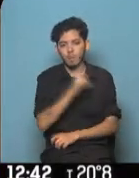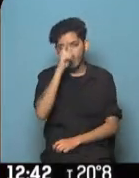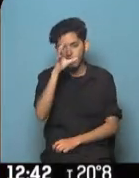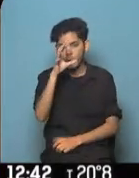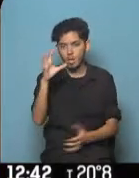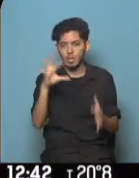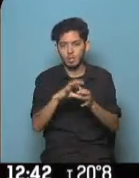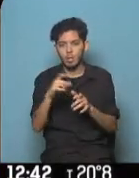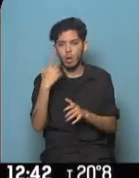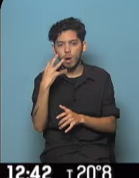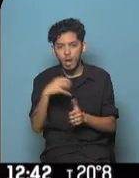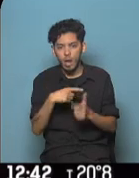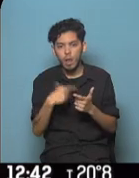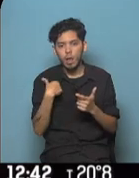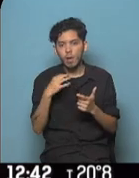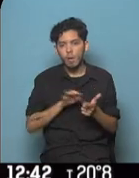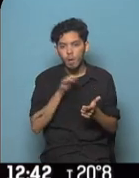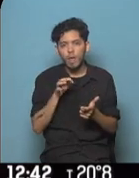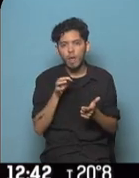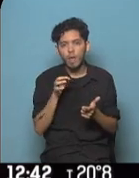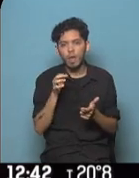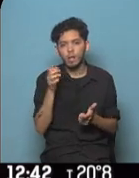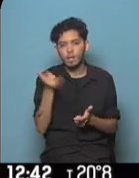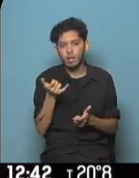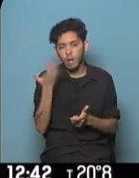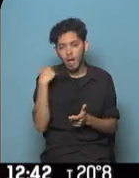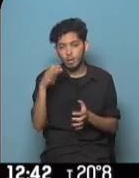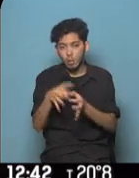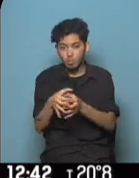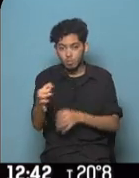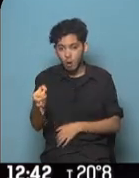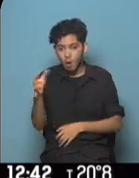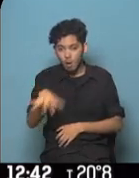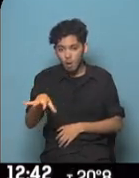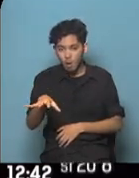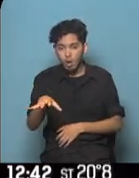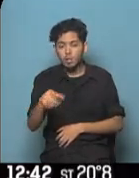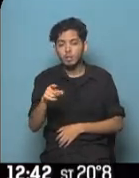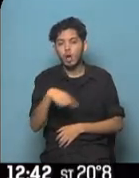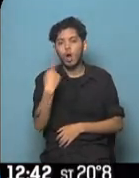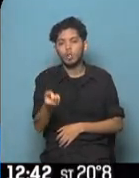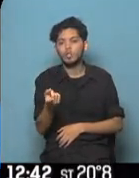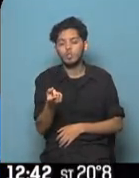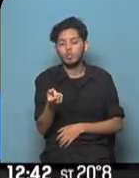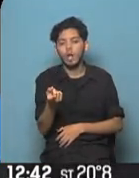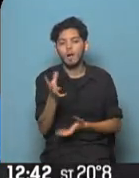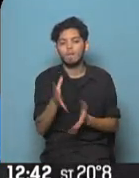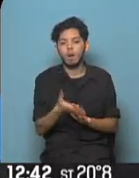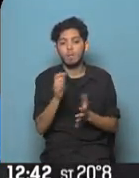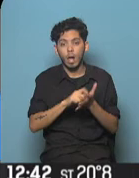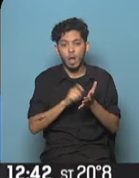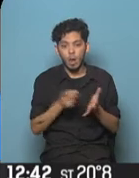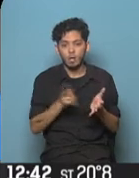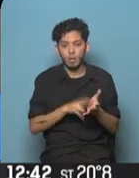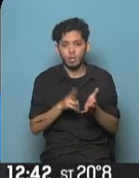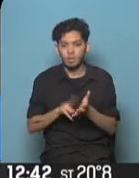muy asociados a mis abuelos y a la vida que llevaban en el pueblo, y por otro lado, el guión se